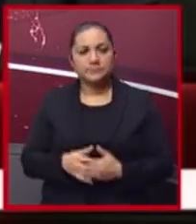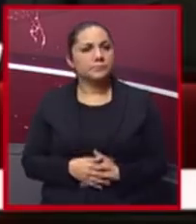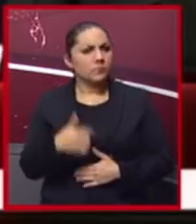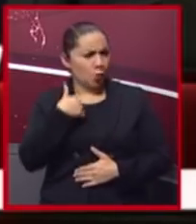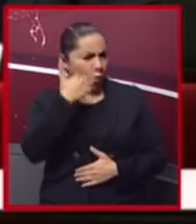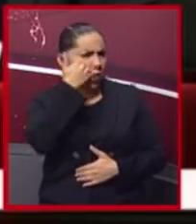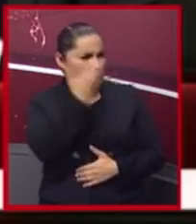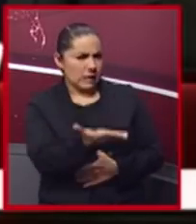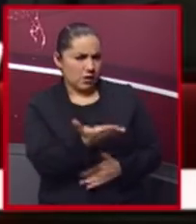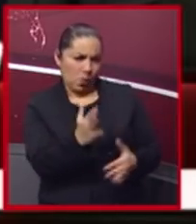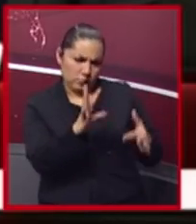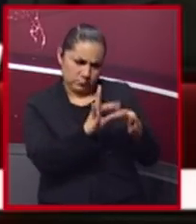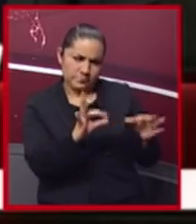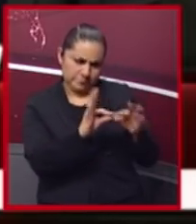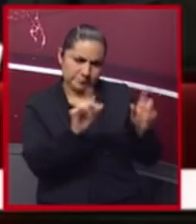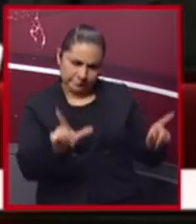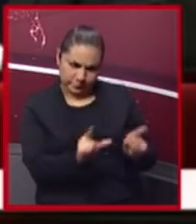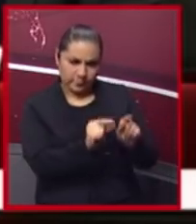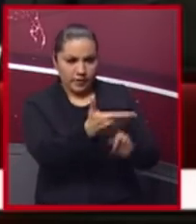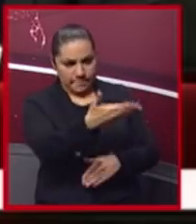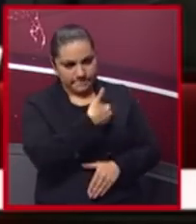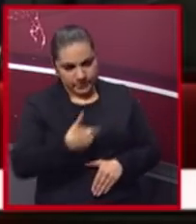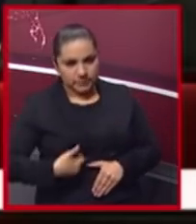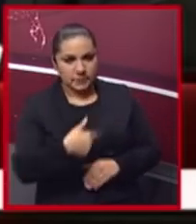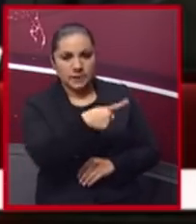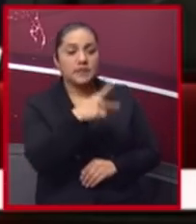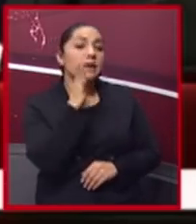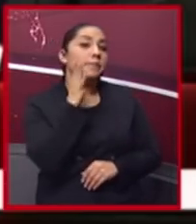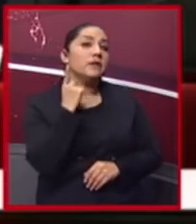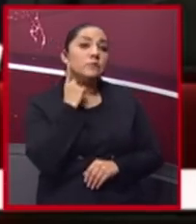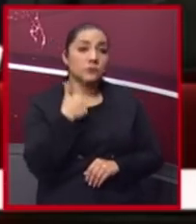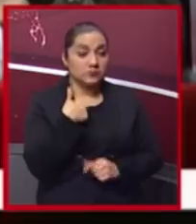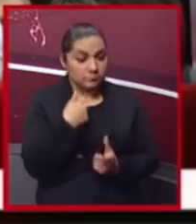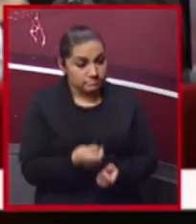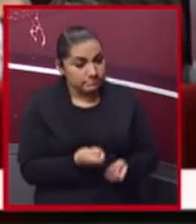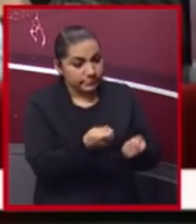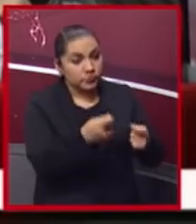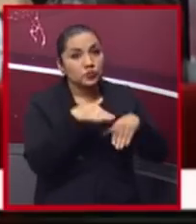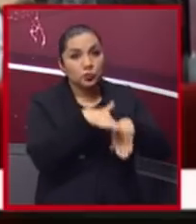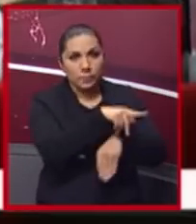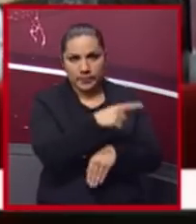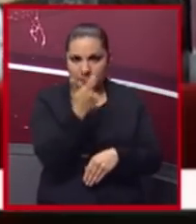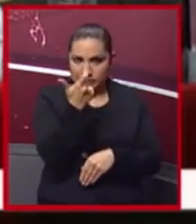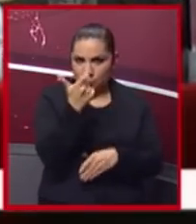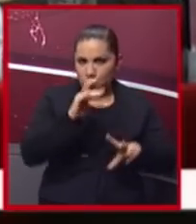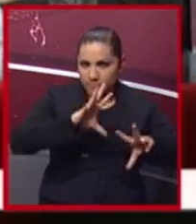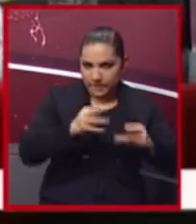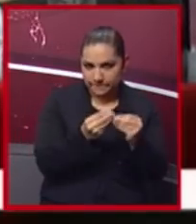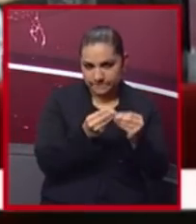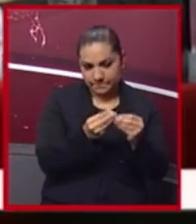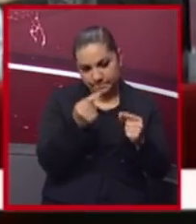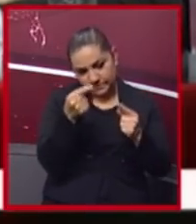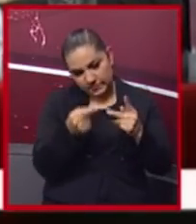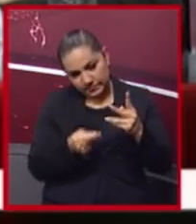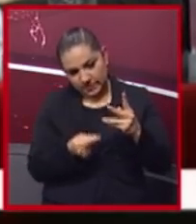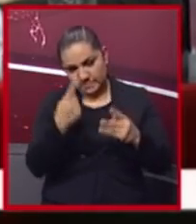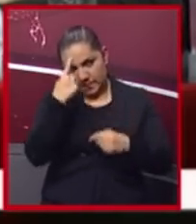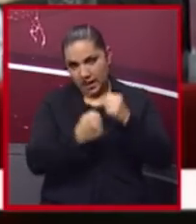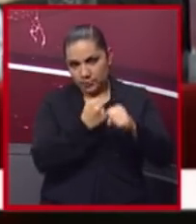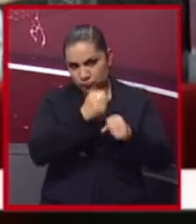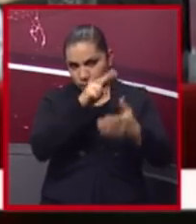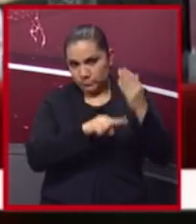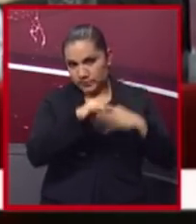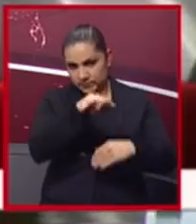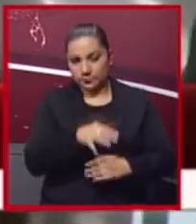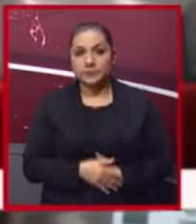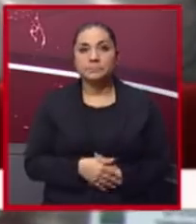Cámara de Diputados, del paquete económico de 2019. Ante la presencia del presidente de la Junta de Coordinación Política,